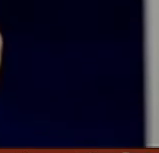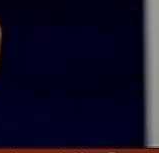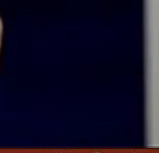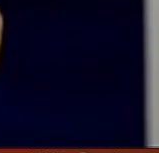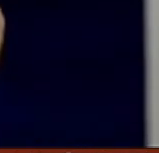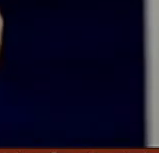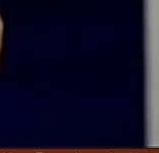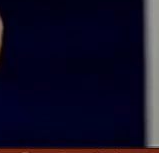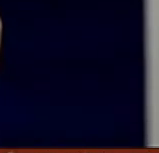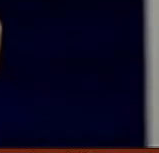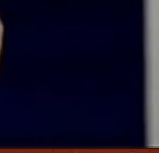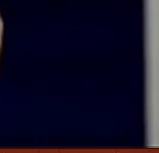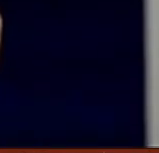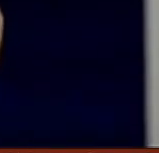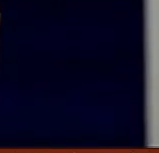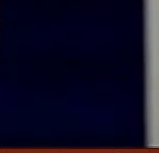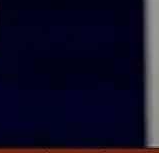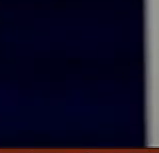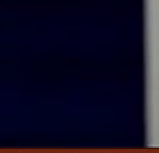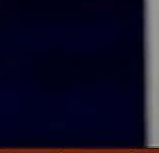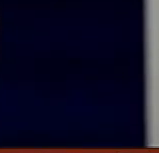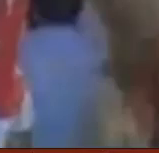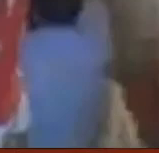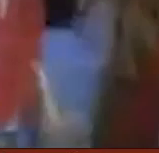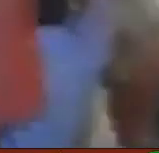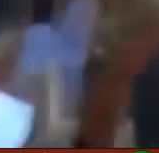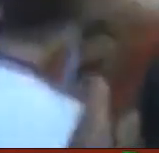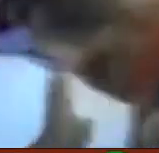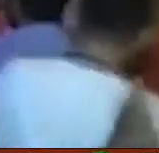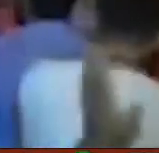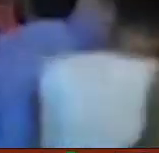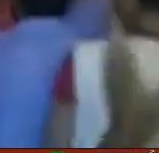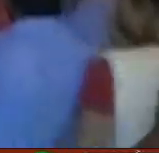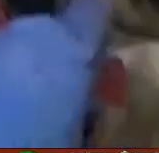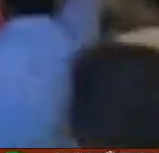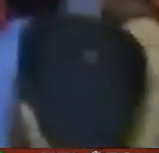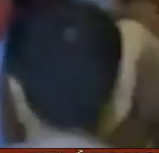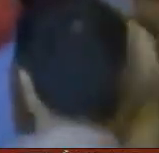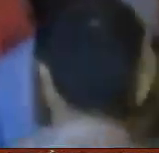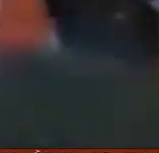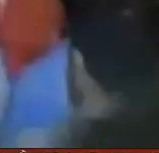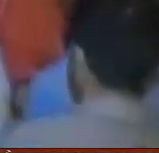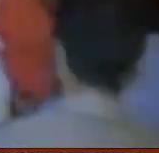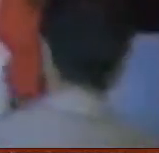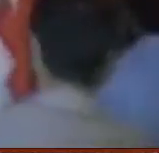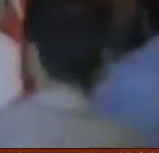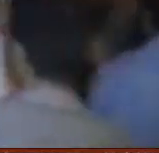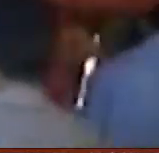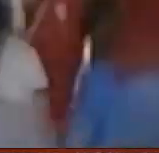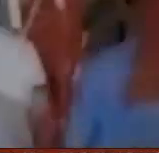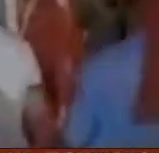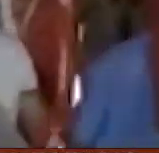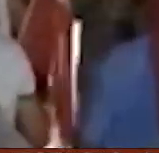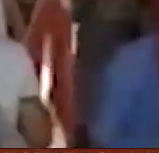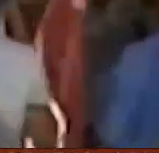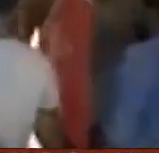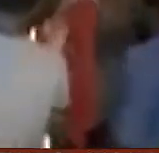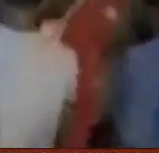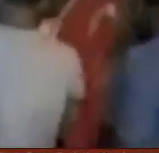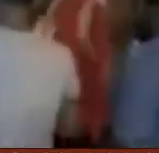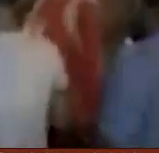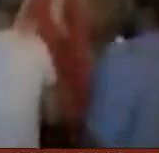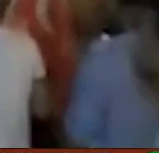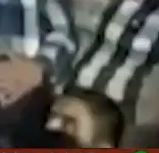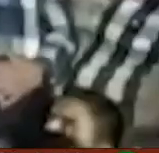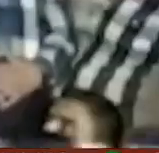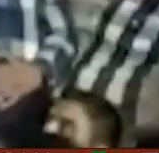que tenía para comunicarse con los 80 millones de habitantes. Ante el rumor de su huida del país, utilizó la función del FaceTime